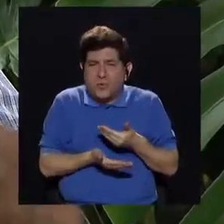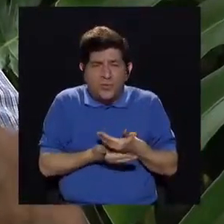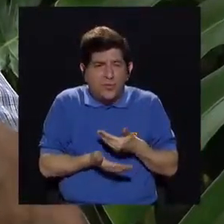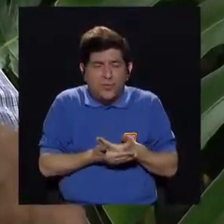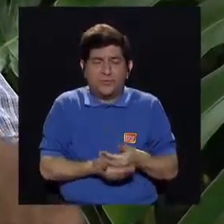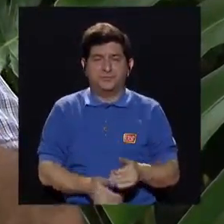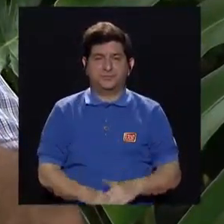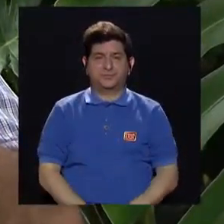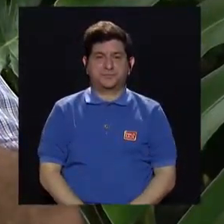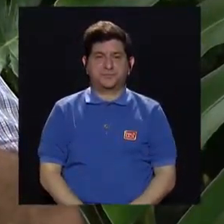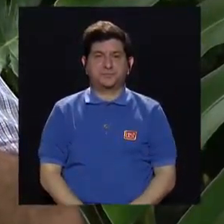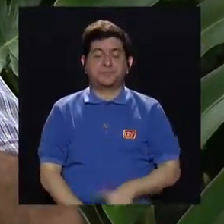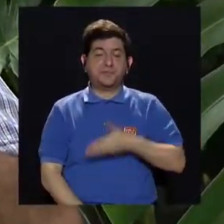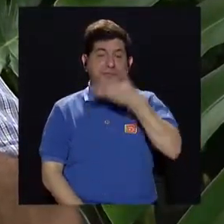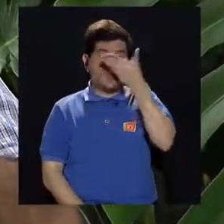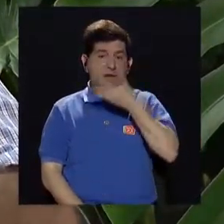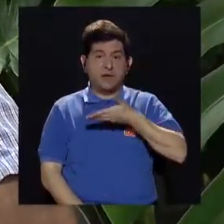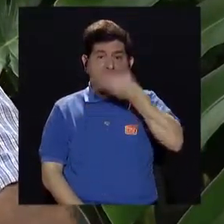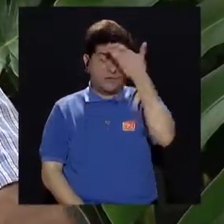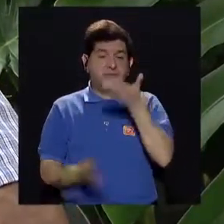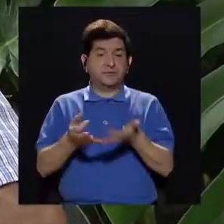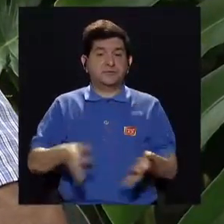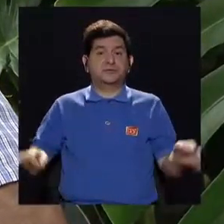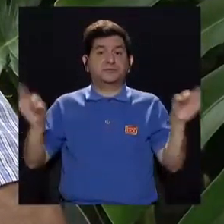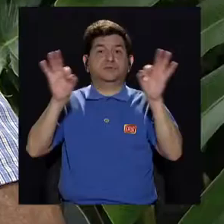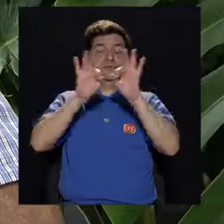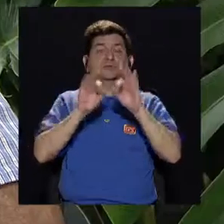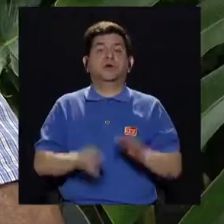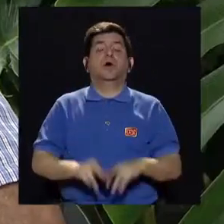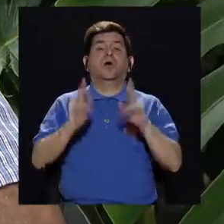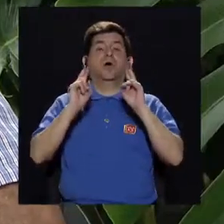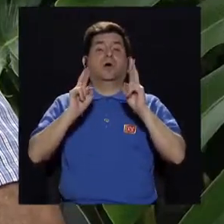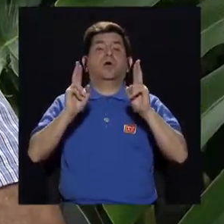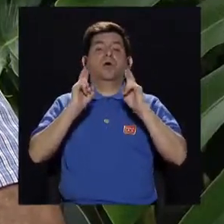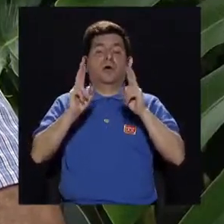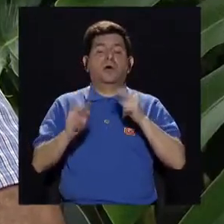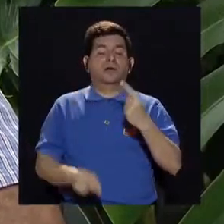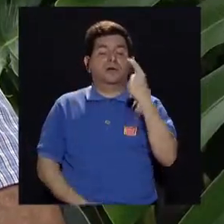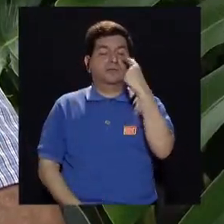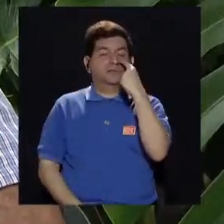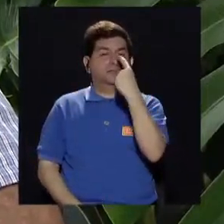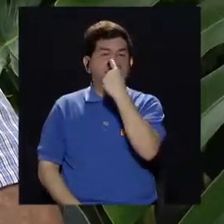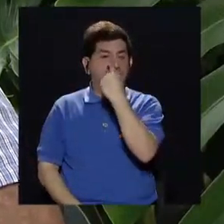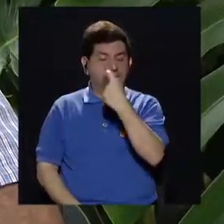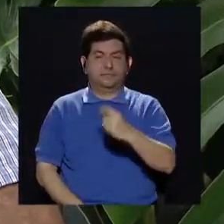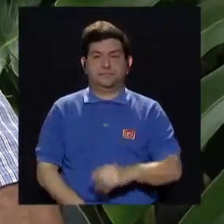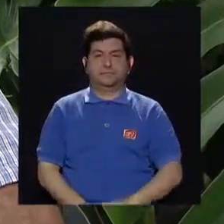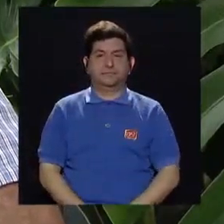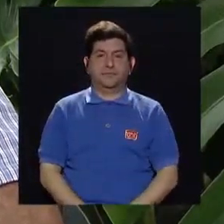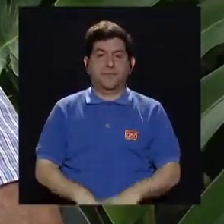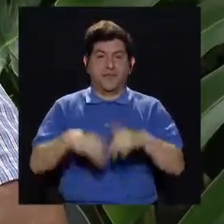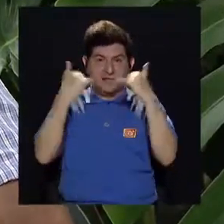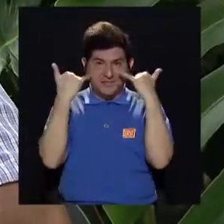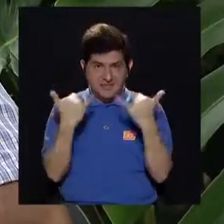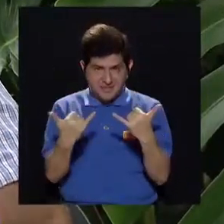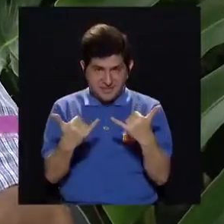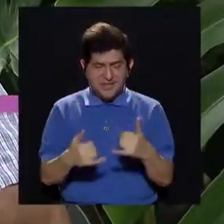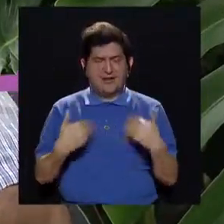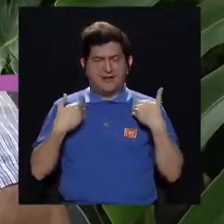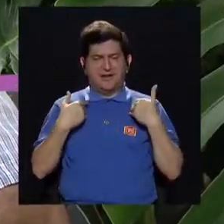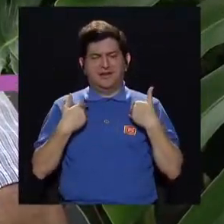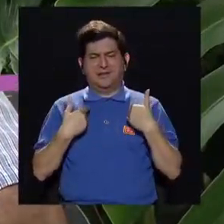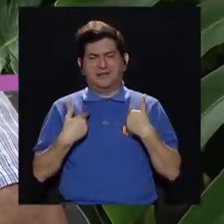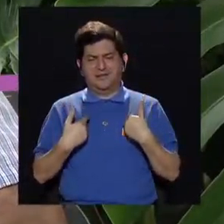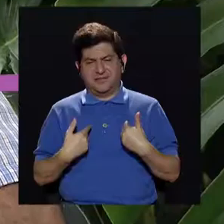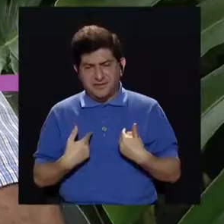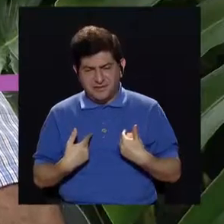hace que la respiración sí juegue un papel muy importante. O sea, que ojalá en la medida de lo posible se haga por la nariz, en la medida de lo posible. Ya cuando entra mucho